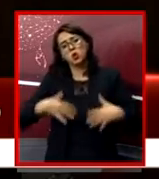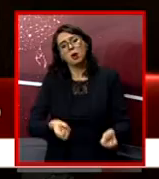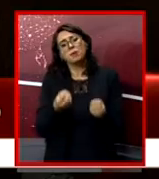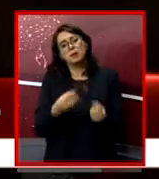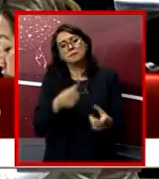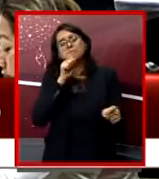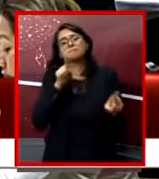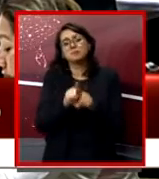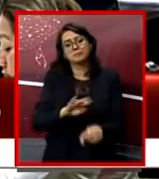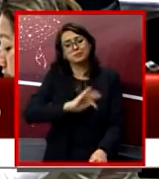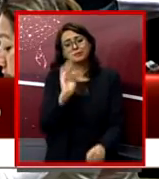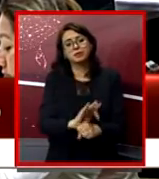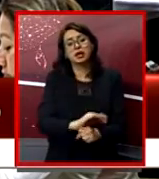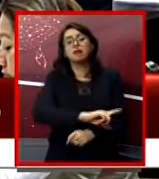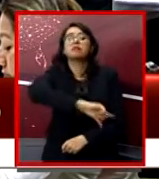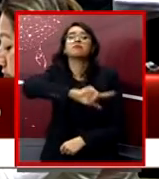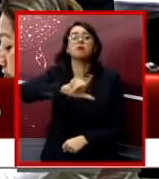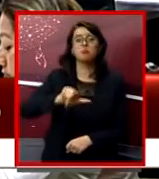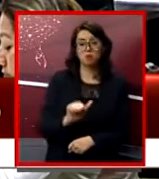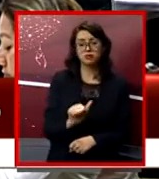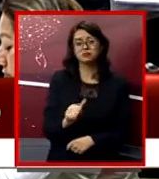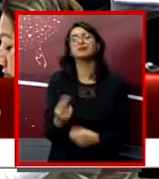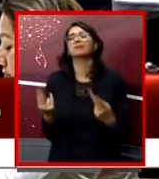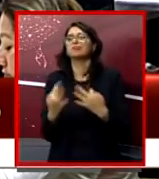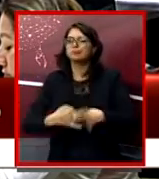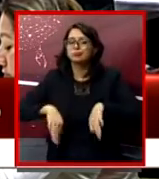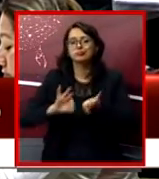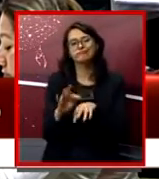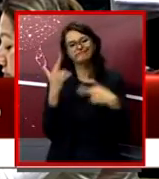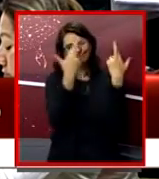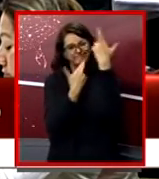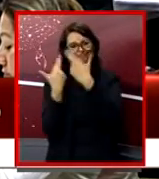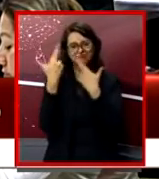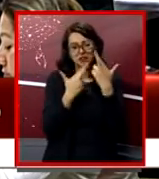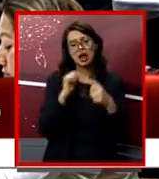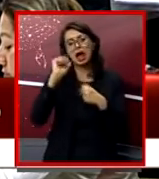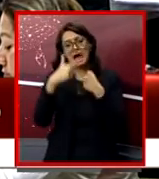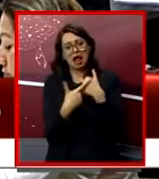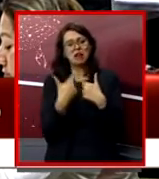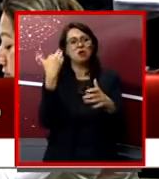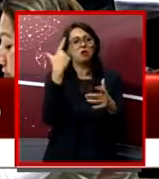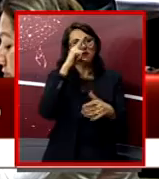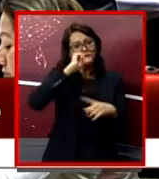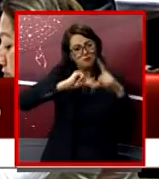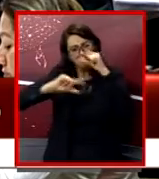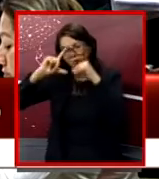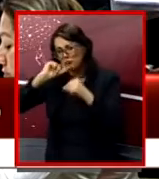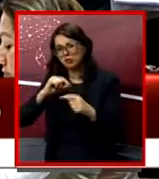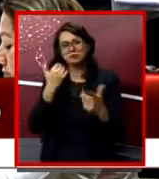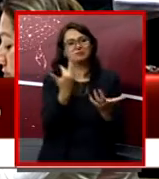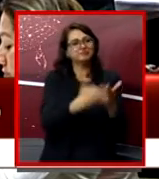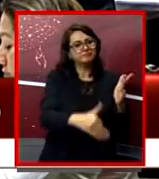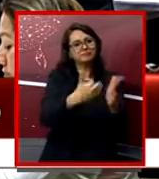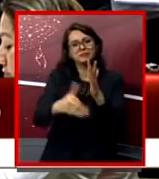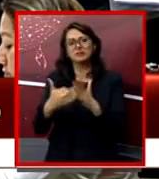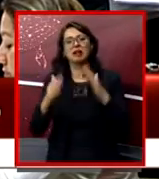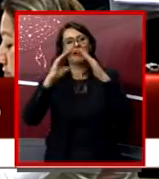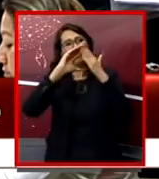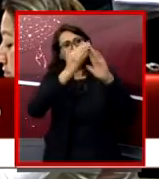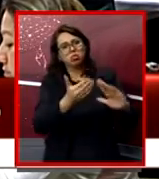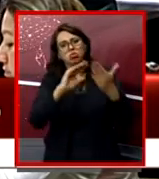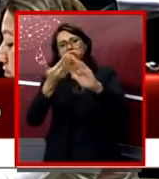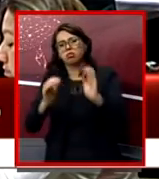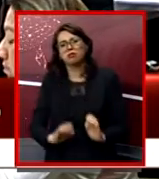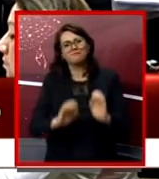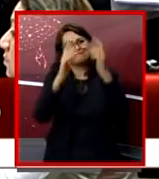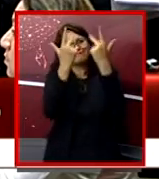pública. Posteriormente, será necesario hacer una evaluación sobre las afectaciones en la infraestructura pública y en las viviendas